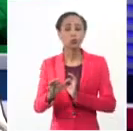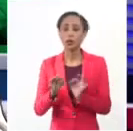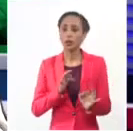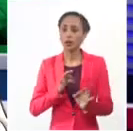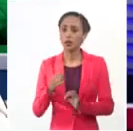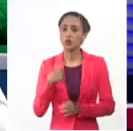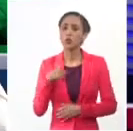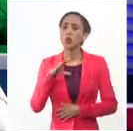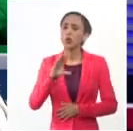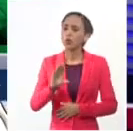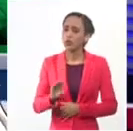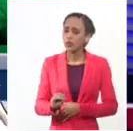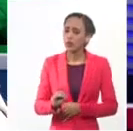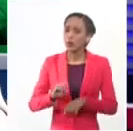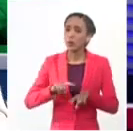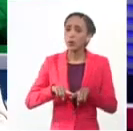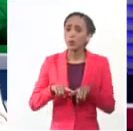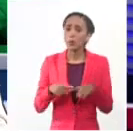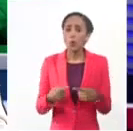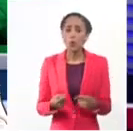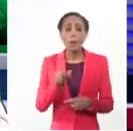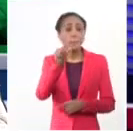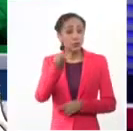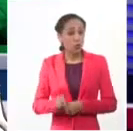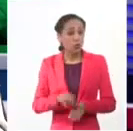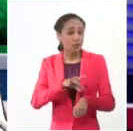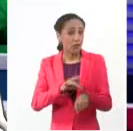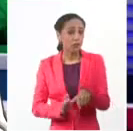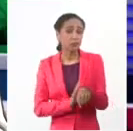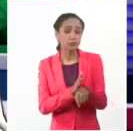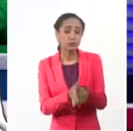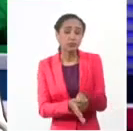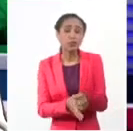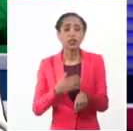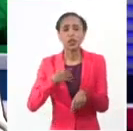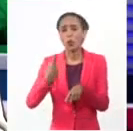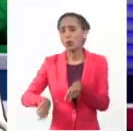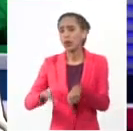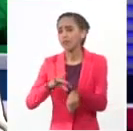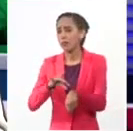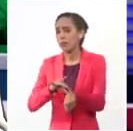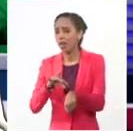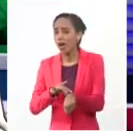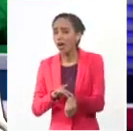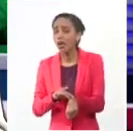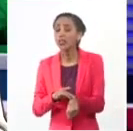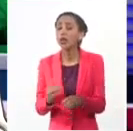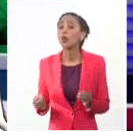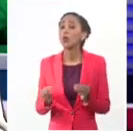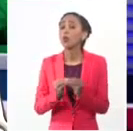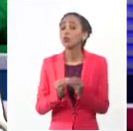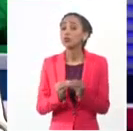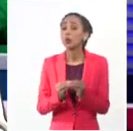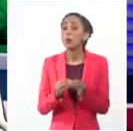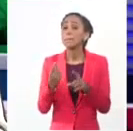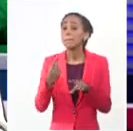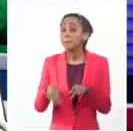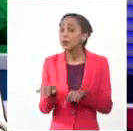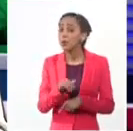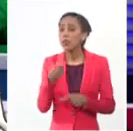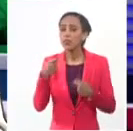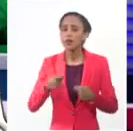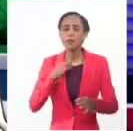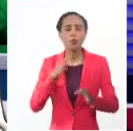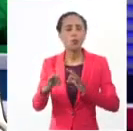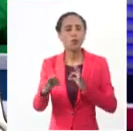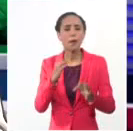detalle así, por comorbilidades, por grupos de edades, porque tenemos que darnos cuenta de que tenemos que proteger mucho